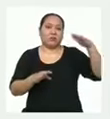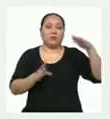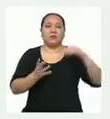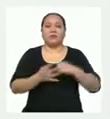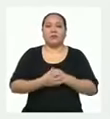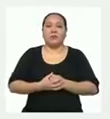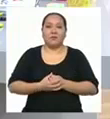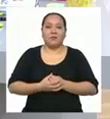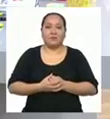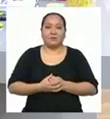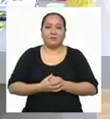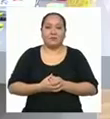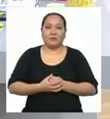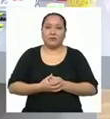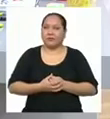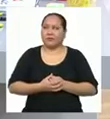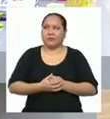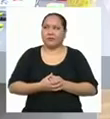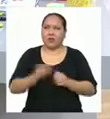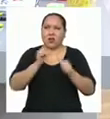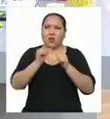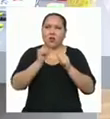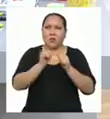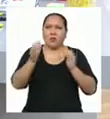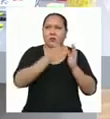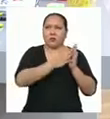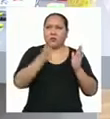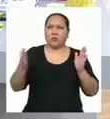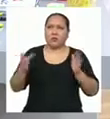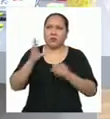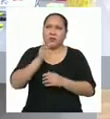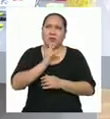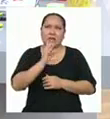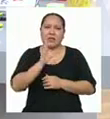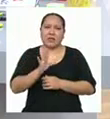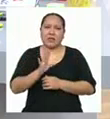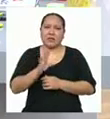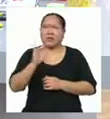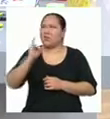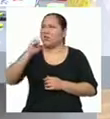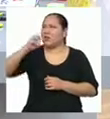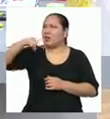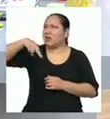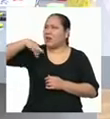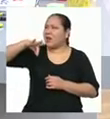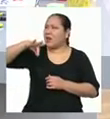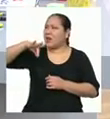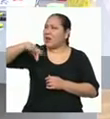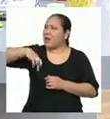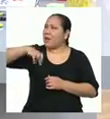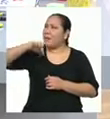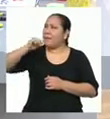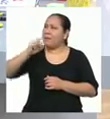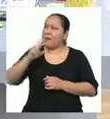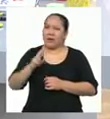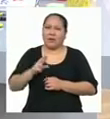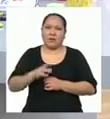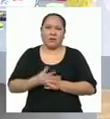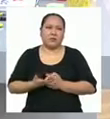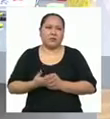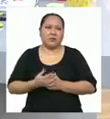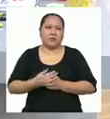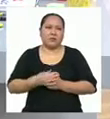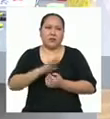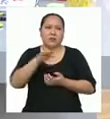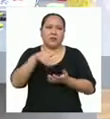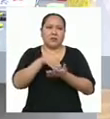son mayores o iguales. Si el total de datos que tenemos es 75 y es impar, entonces lo dividimos entre 2. El valor central